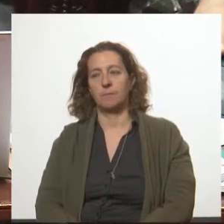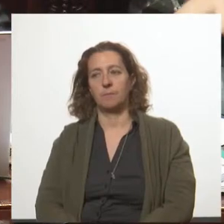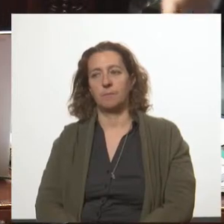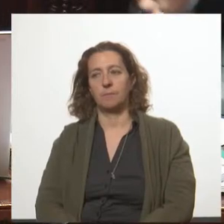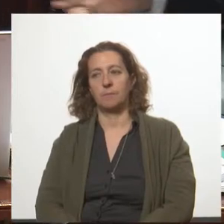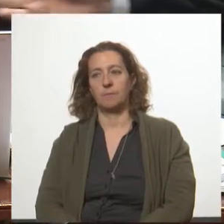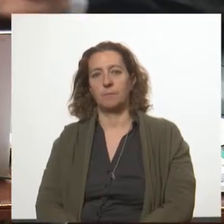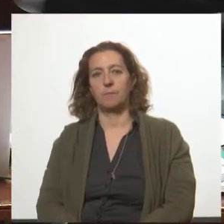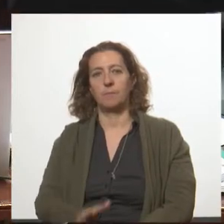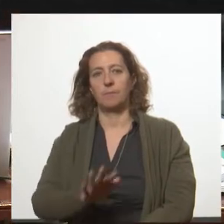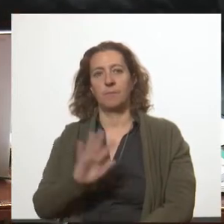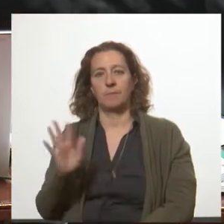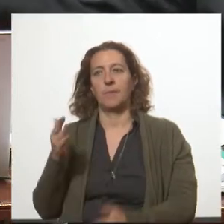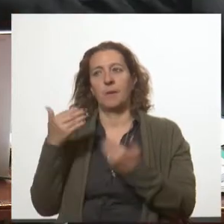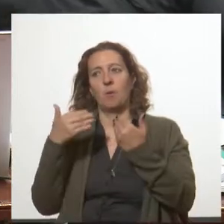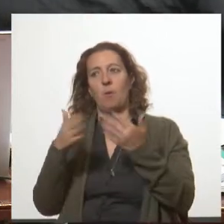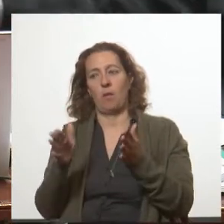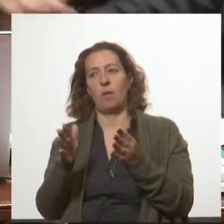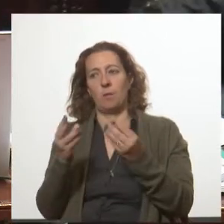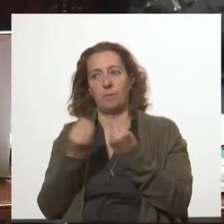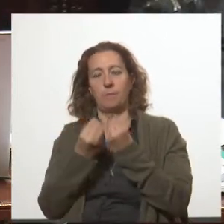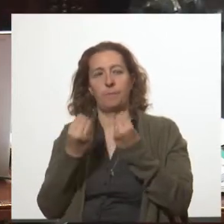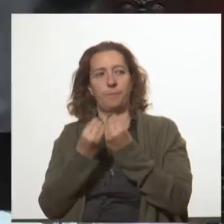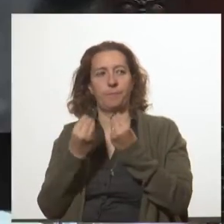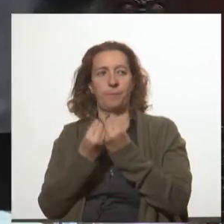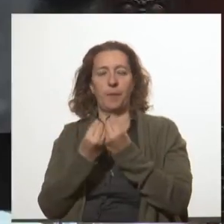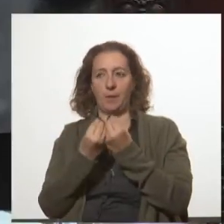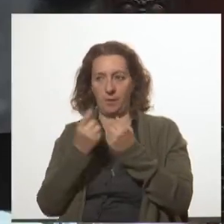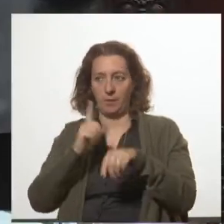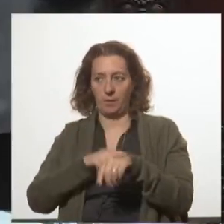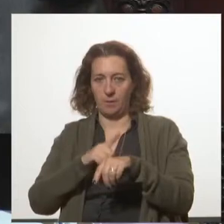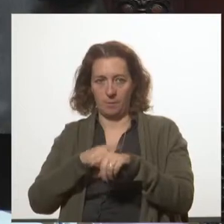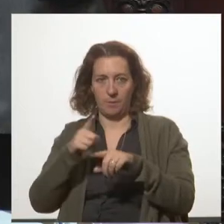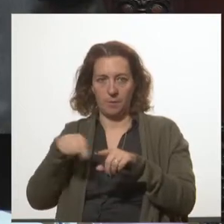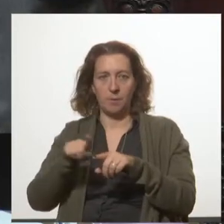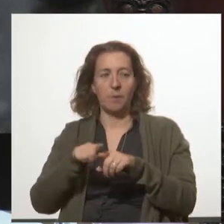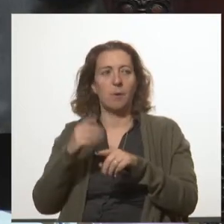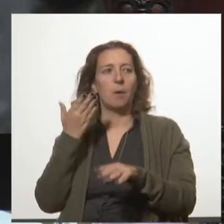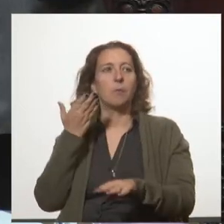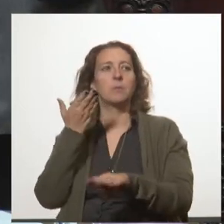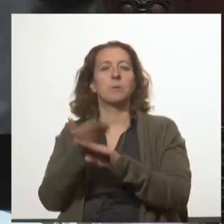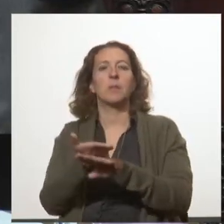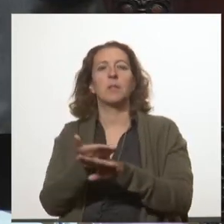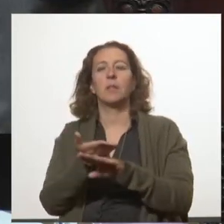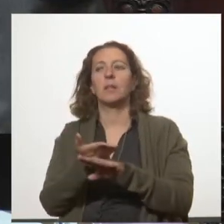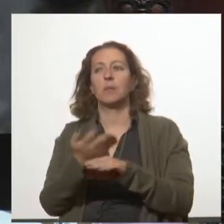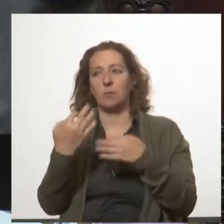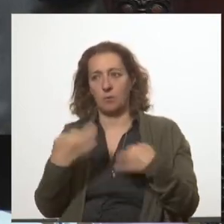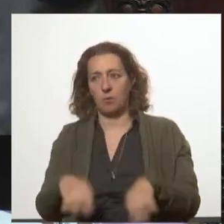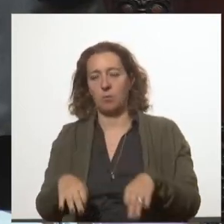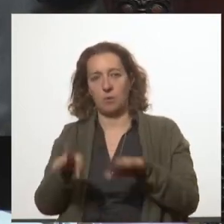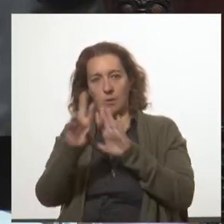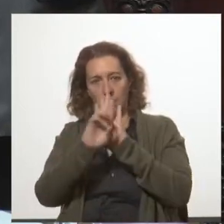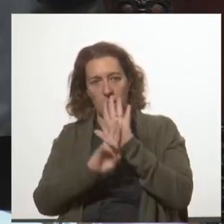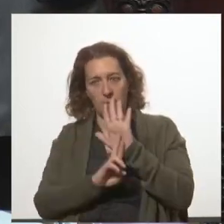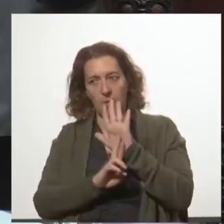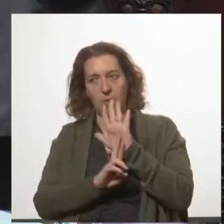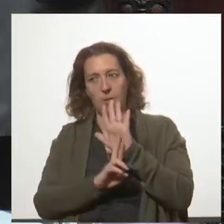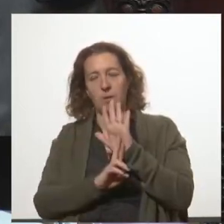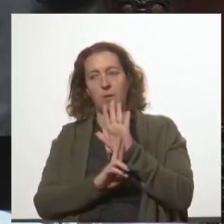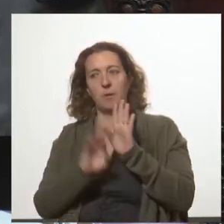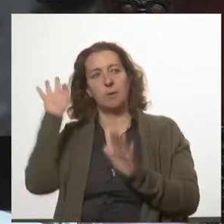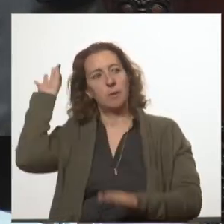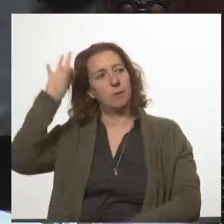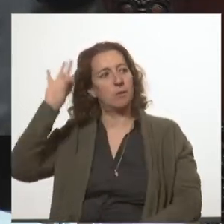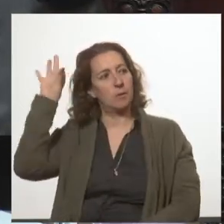le hemos dado entonces para redondear le vamos a pedir ahora como corresponde reglamentariamente que el